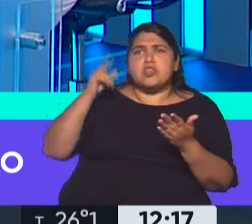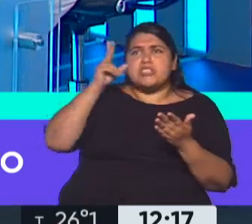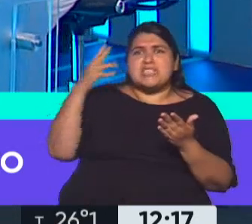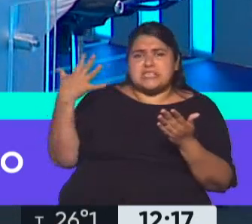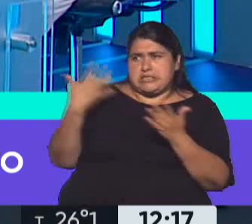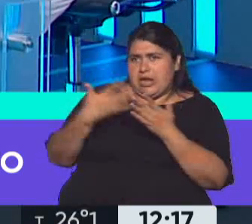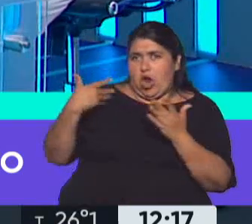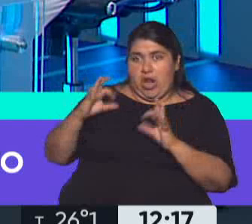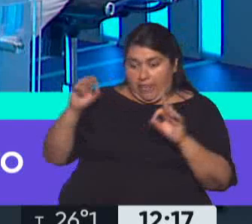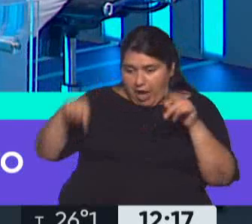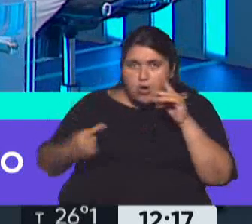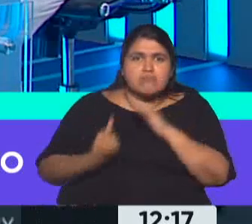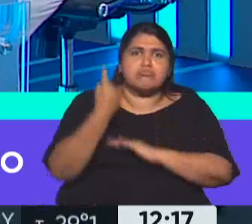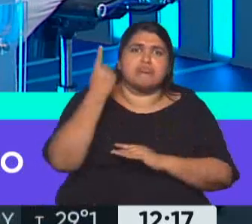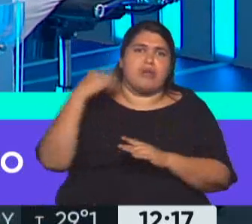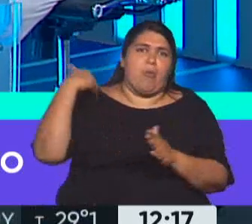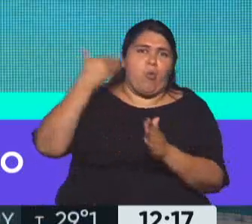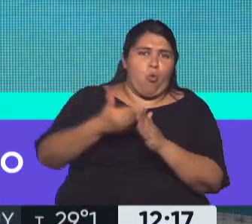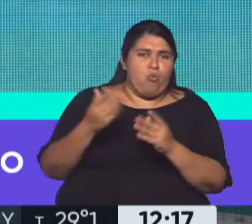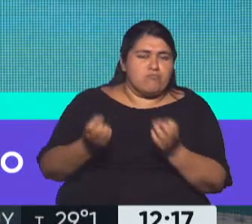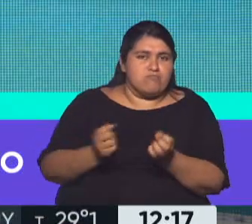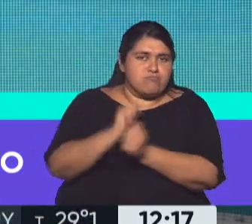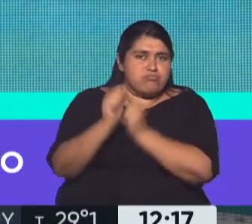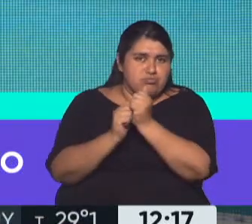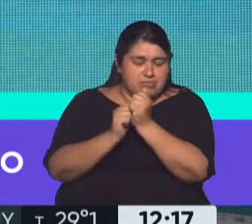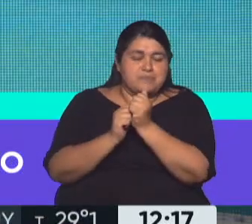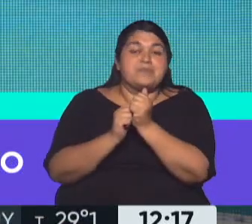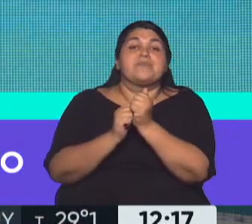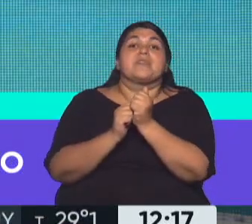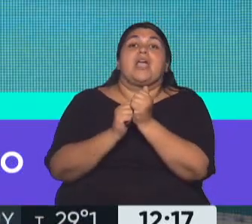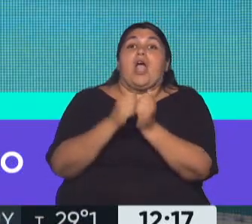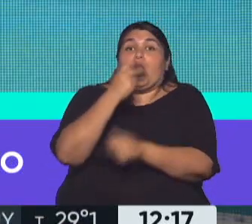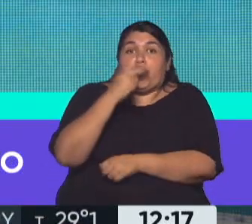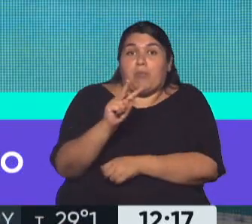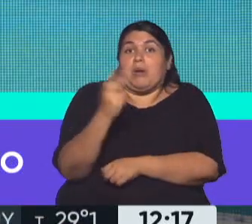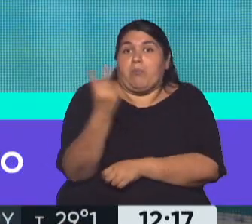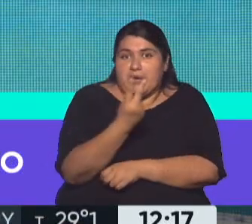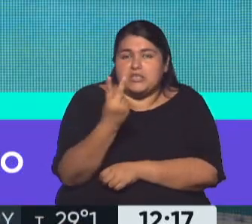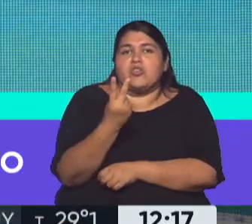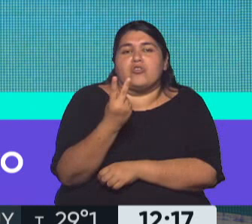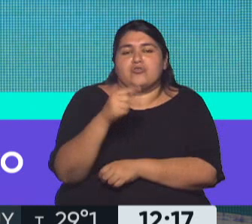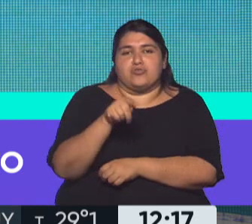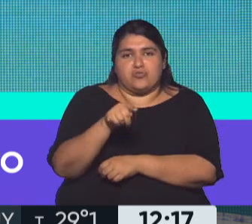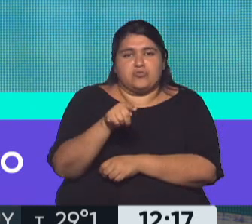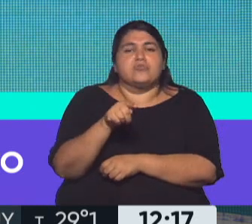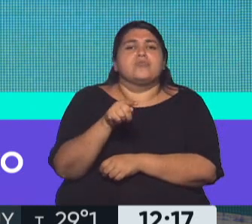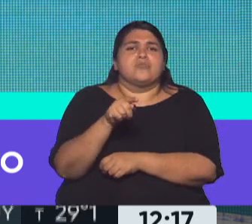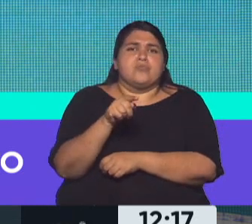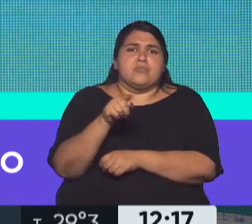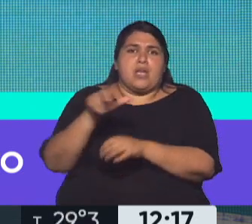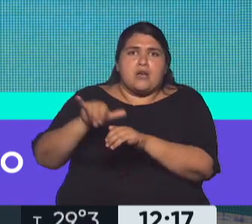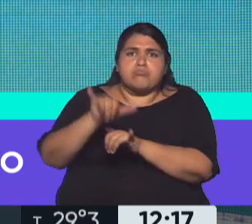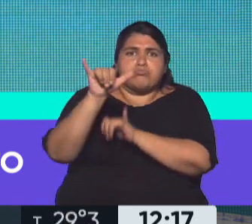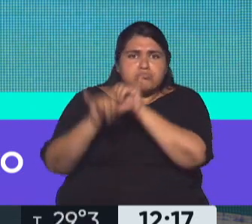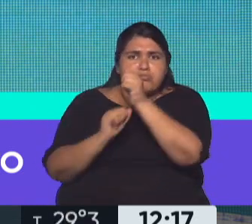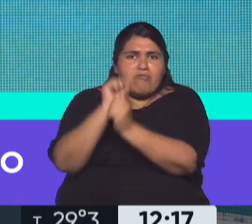1984-85. Una gran noticia. Sí, realmente importante. Se prevé que en 2022 ya empiecen a salir los primeros